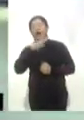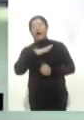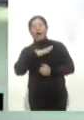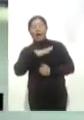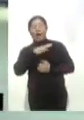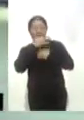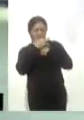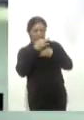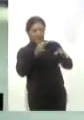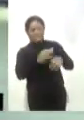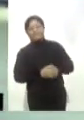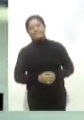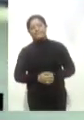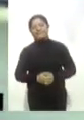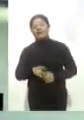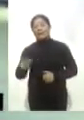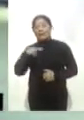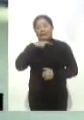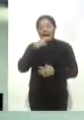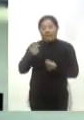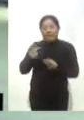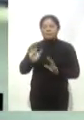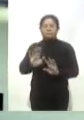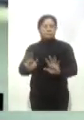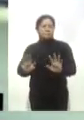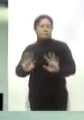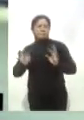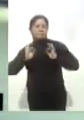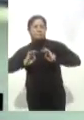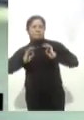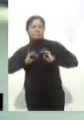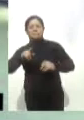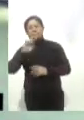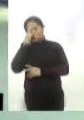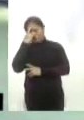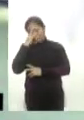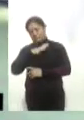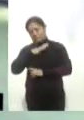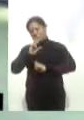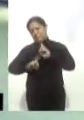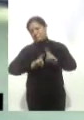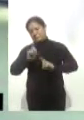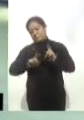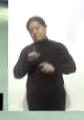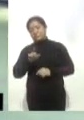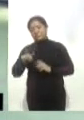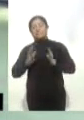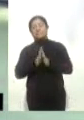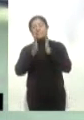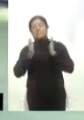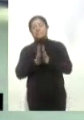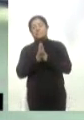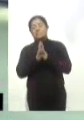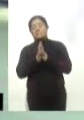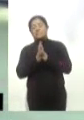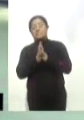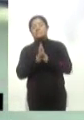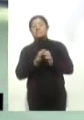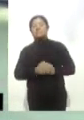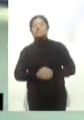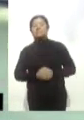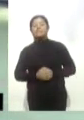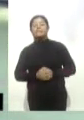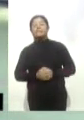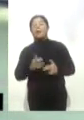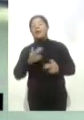No hay prisa por el regreso, recordemos que fue uno de los deportes que no clasificó a Juegos Nacionales y su participación será hasta los clasificatorios del próximo